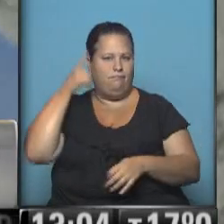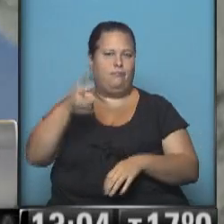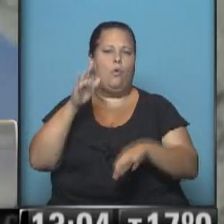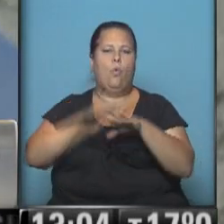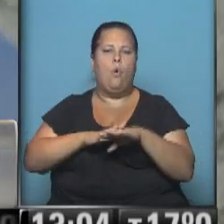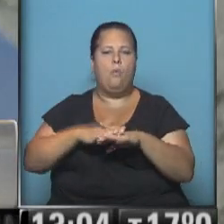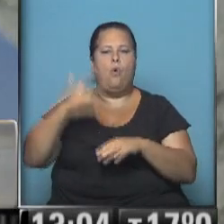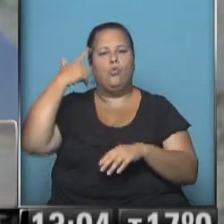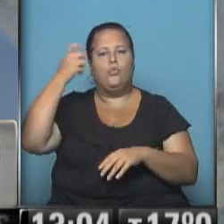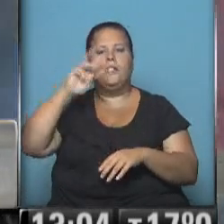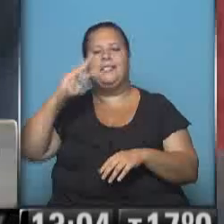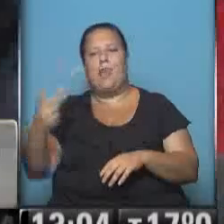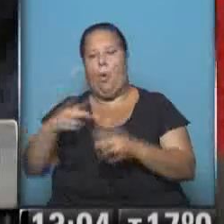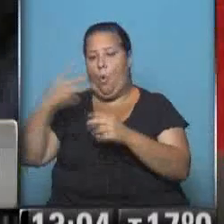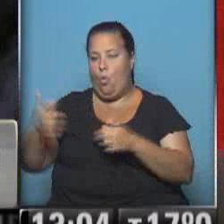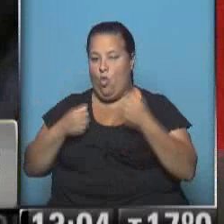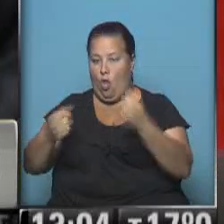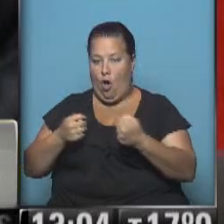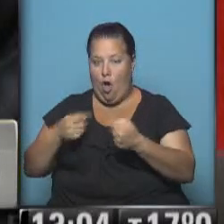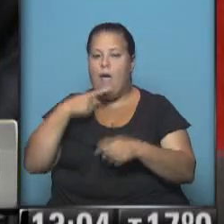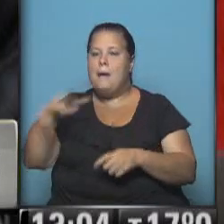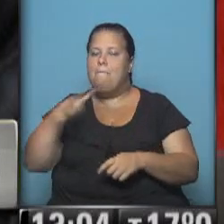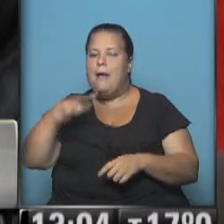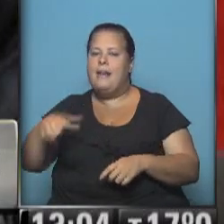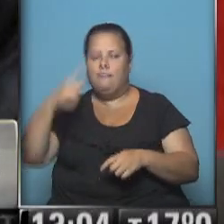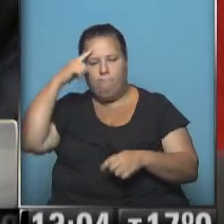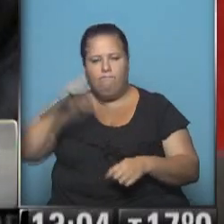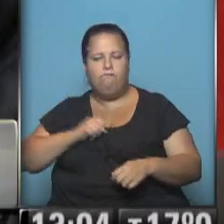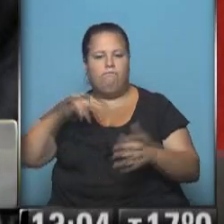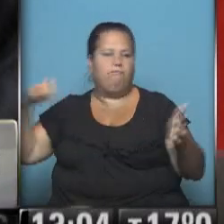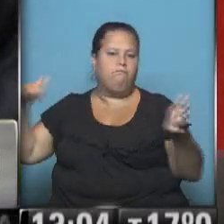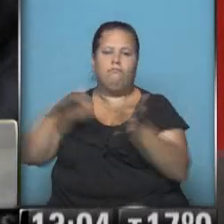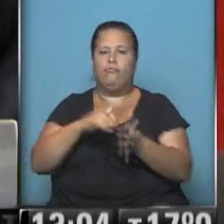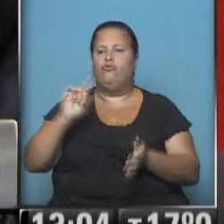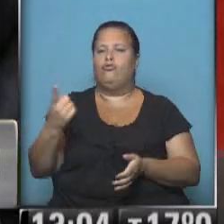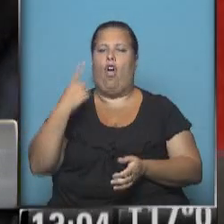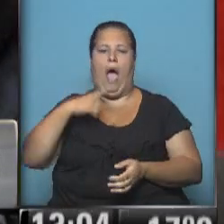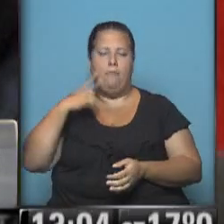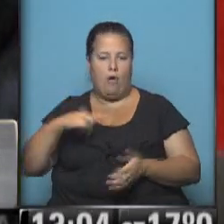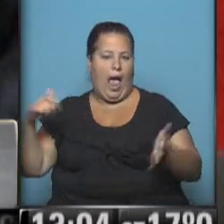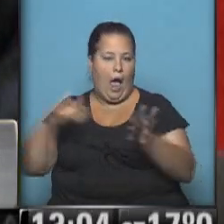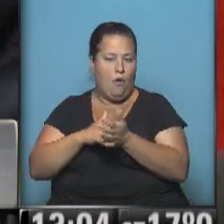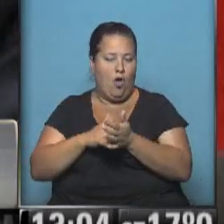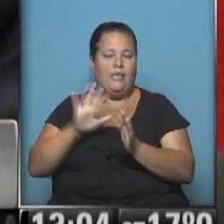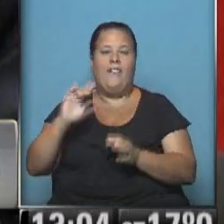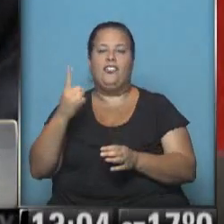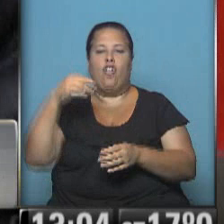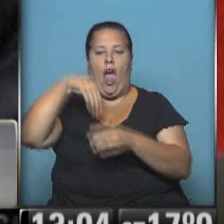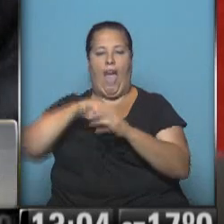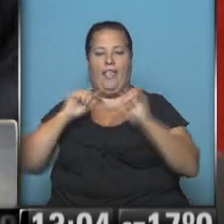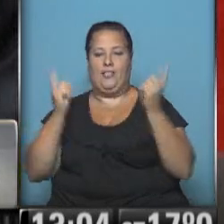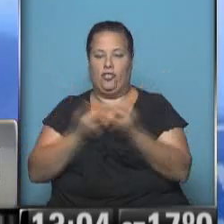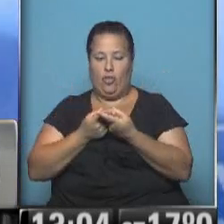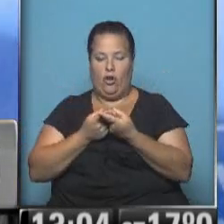al suicidio del copiloto, del que se cree que tuvo la voluntad de estrellar intencionalmente el avión cuando quedó solo en el interior de la